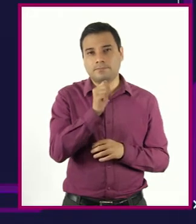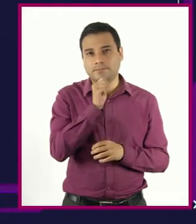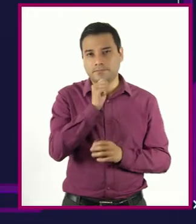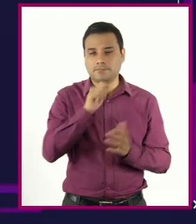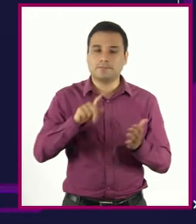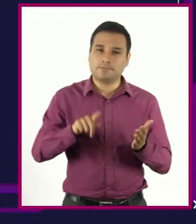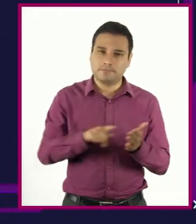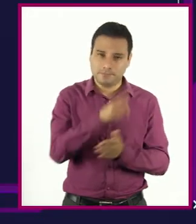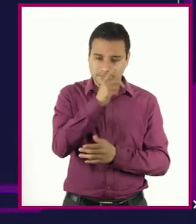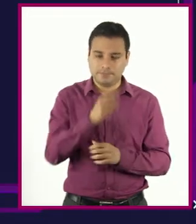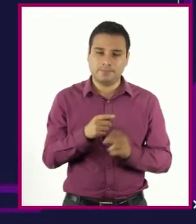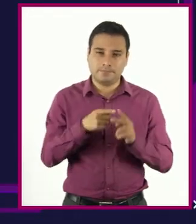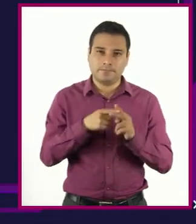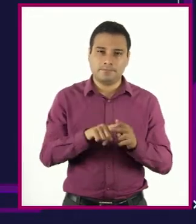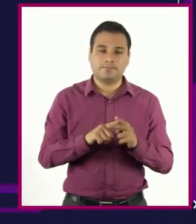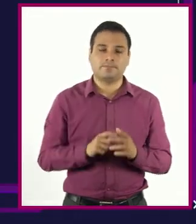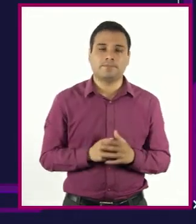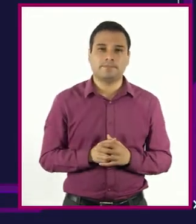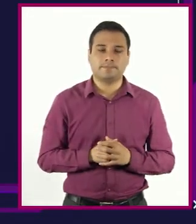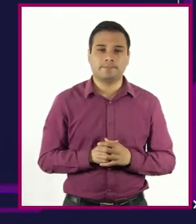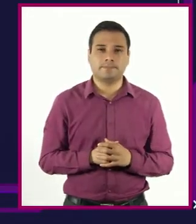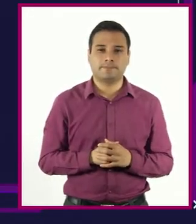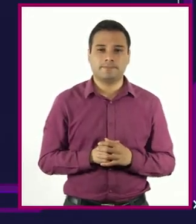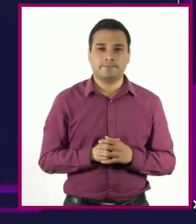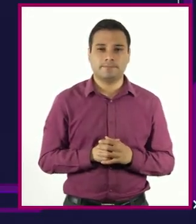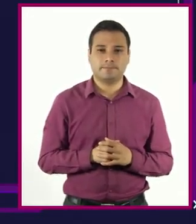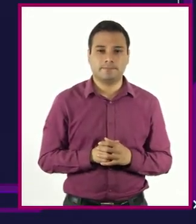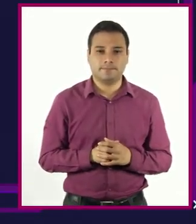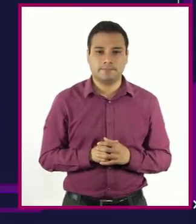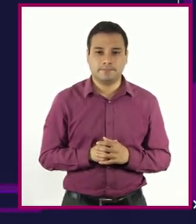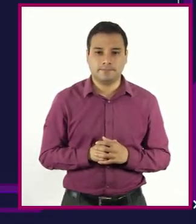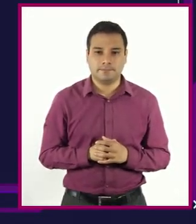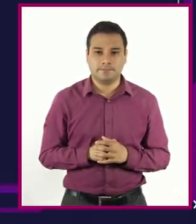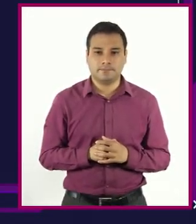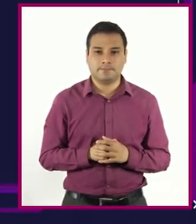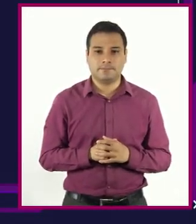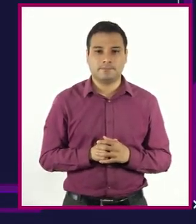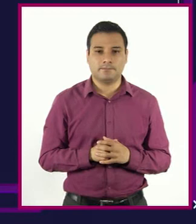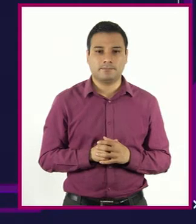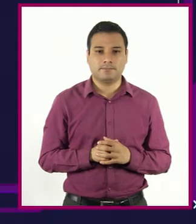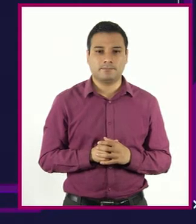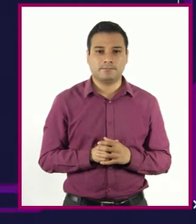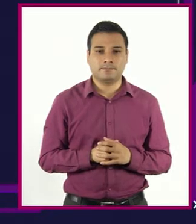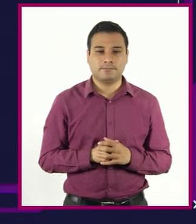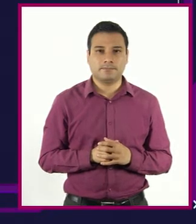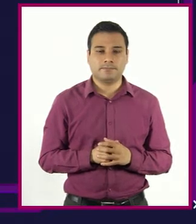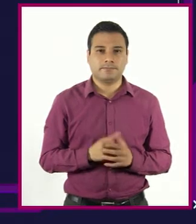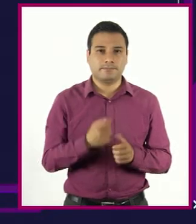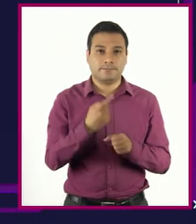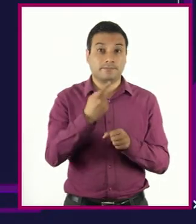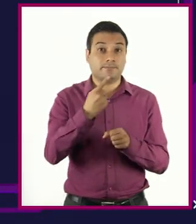con el tercer ciclo. Se selecciona el primer número y se compara con el